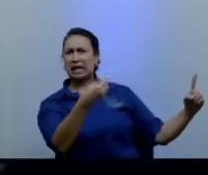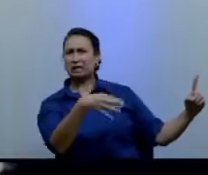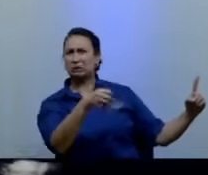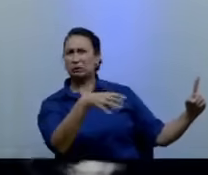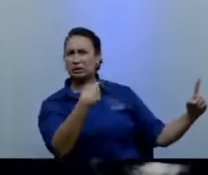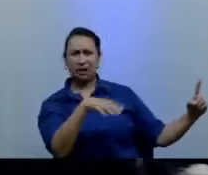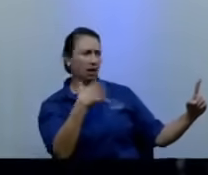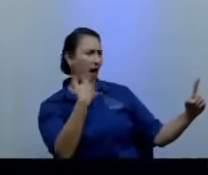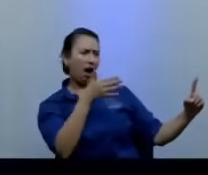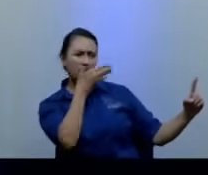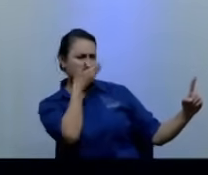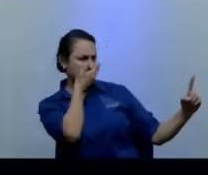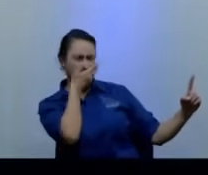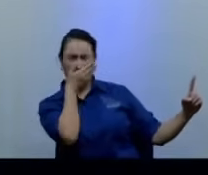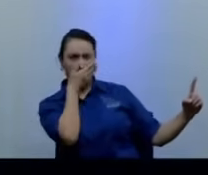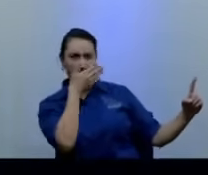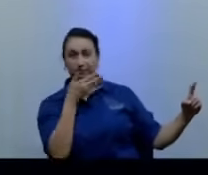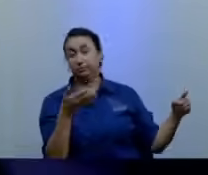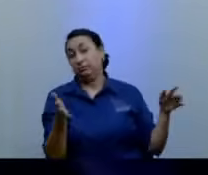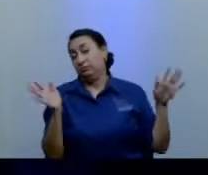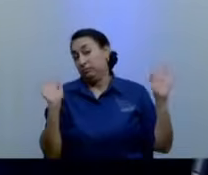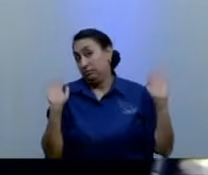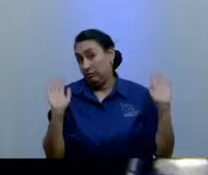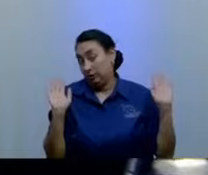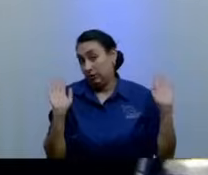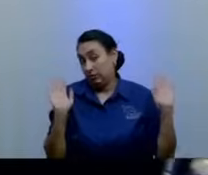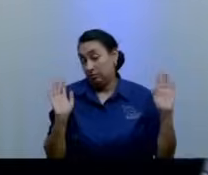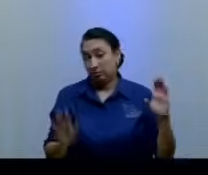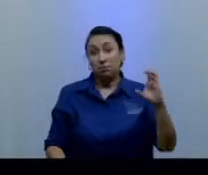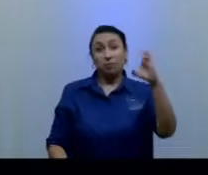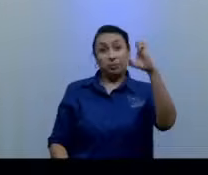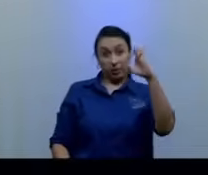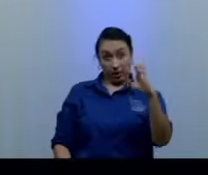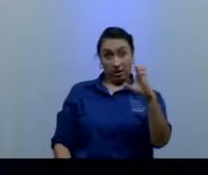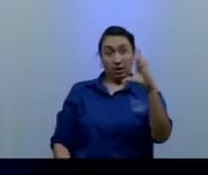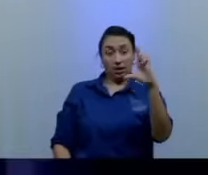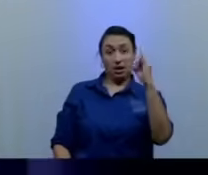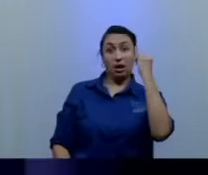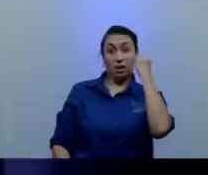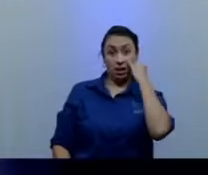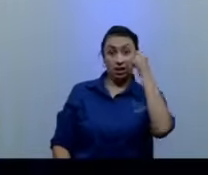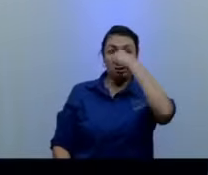iglesia que sala en el agua. Bueno, pues hasta dónde cayó Eliseo que saló el agua también, ¿verdad?